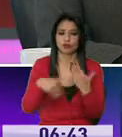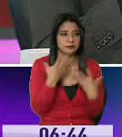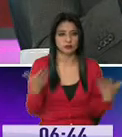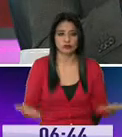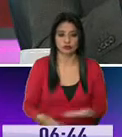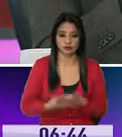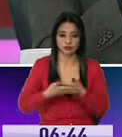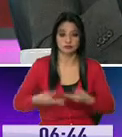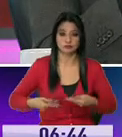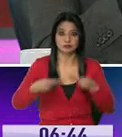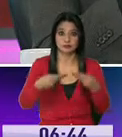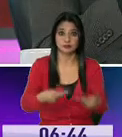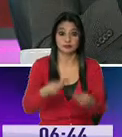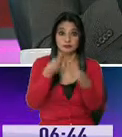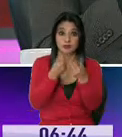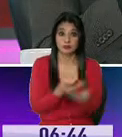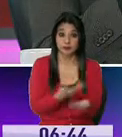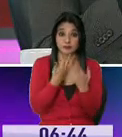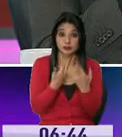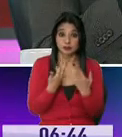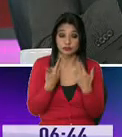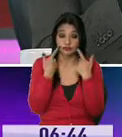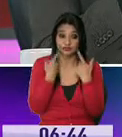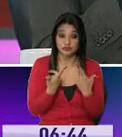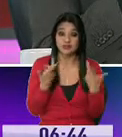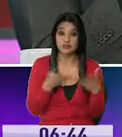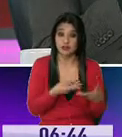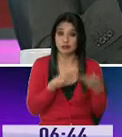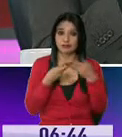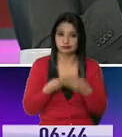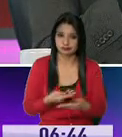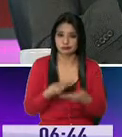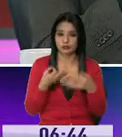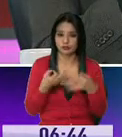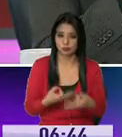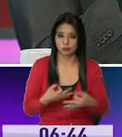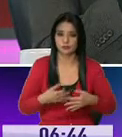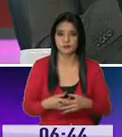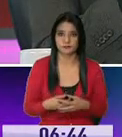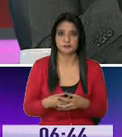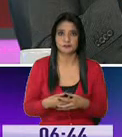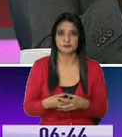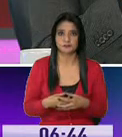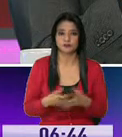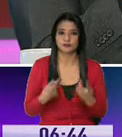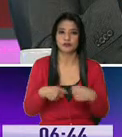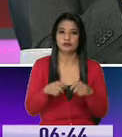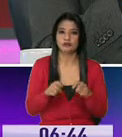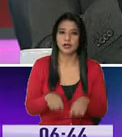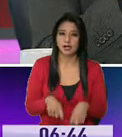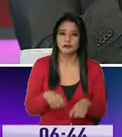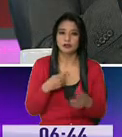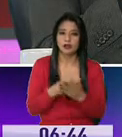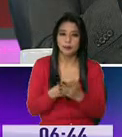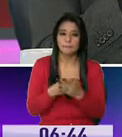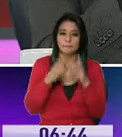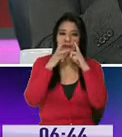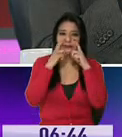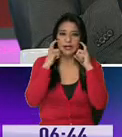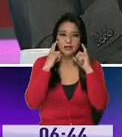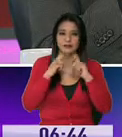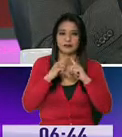Adelante. Roberto, ¿cómo está? Muy buenos días. Encantado. Un saludo aquí a usted y a toda la ciudadanía de la ciudad de